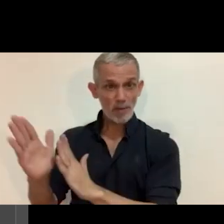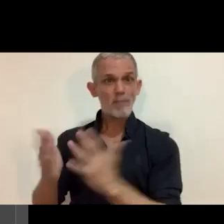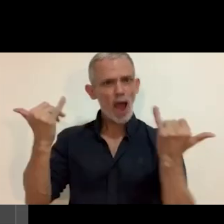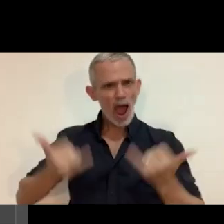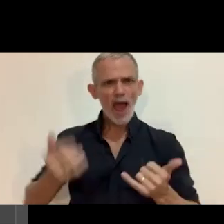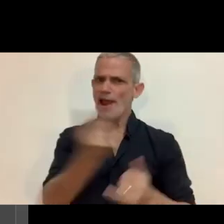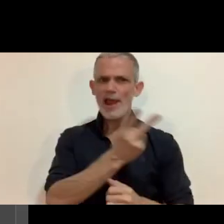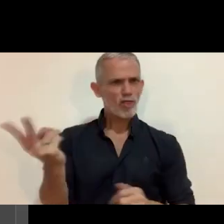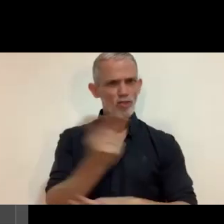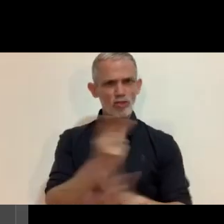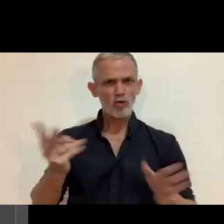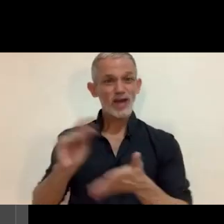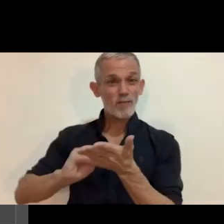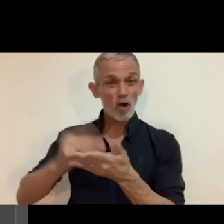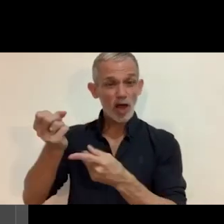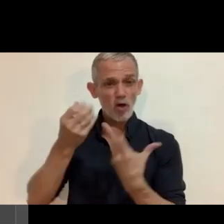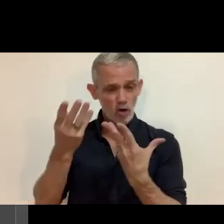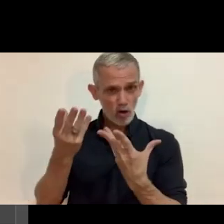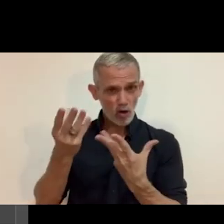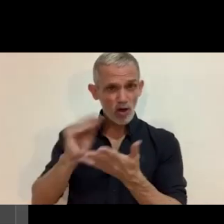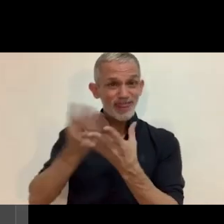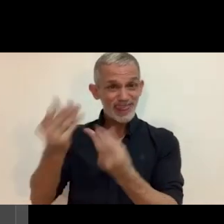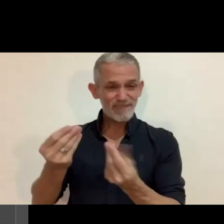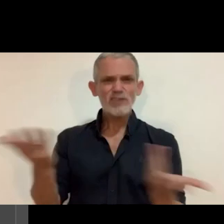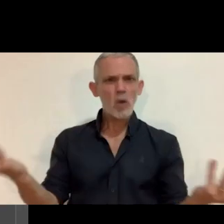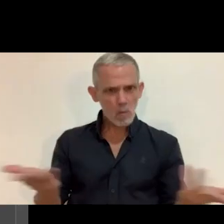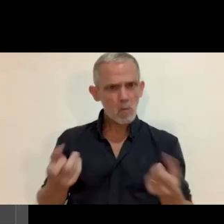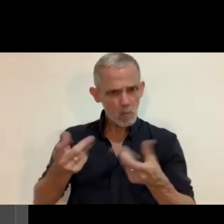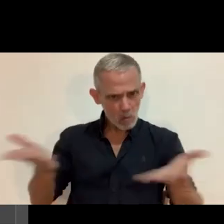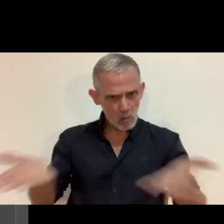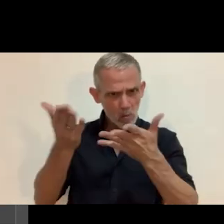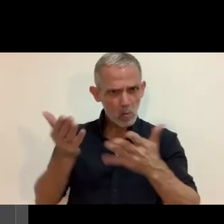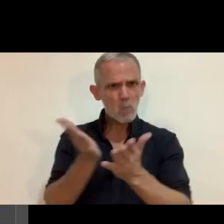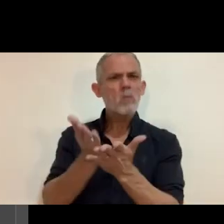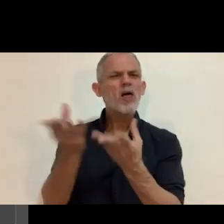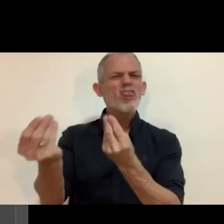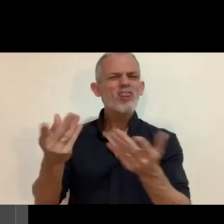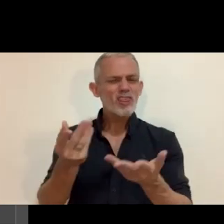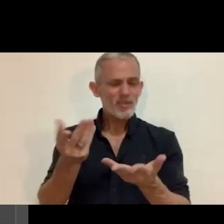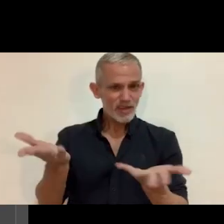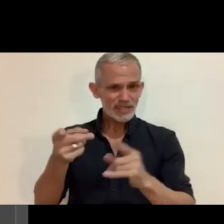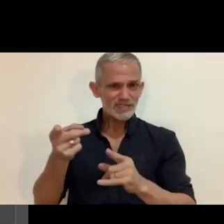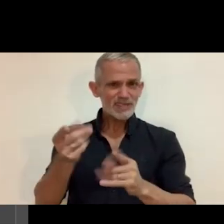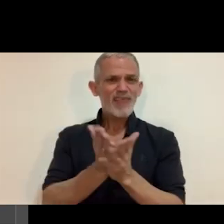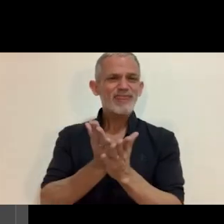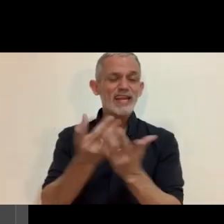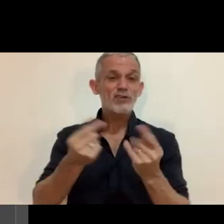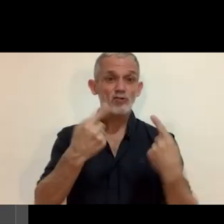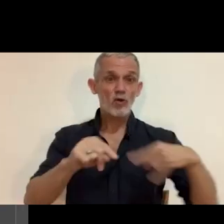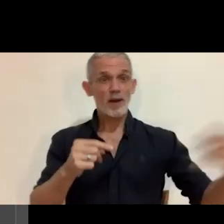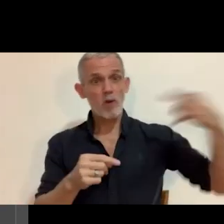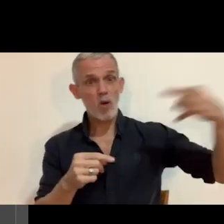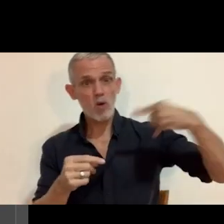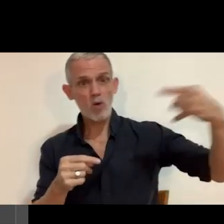posibilidad cierta de ejercer su defensa material y técnica de las imputaciones que pesaban en su contra,